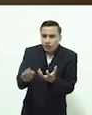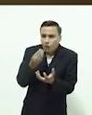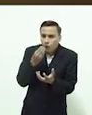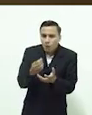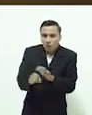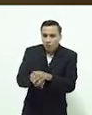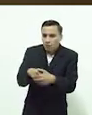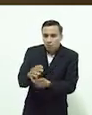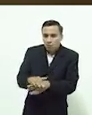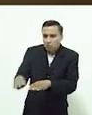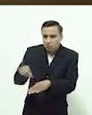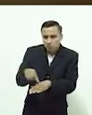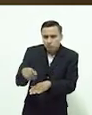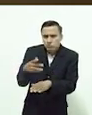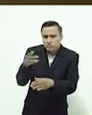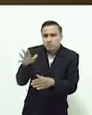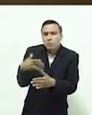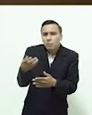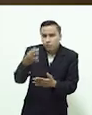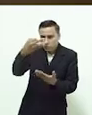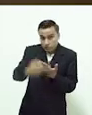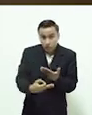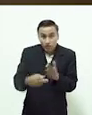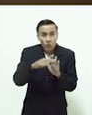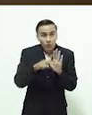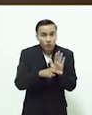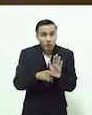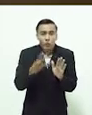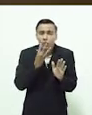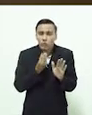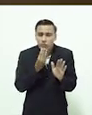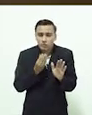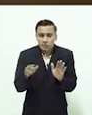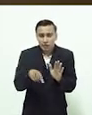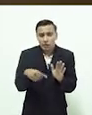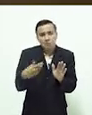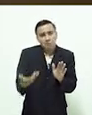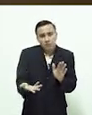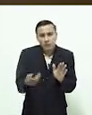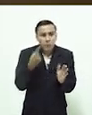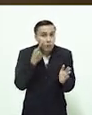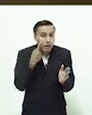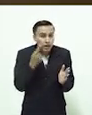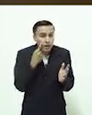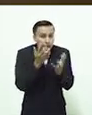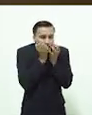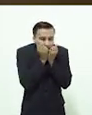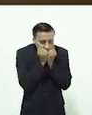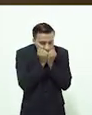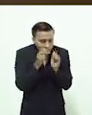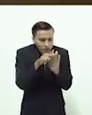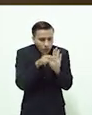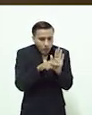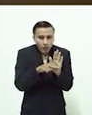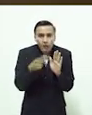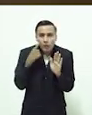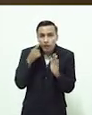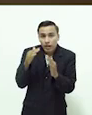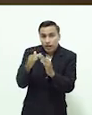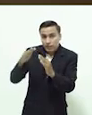sin lavarse las manos?, haciendo alusión a una purificación judía que tiene particular cuidado por las normas